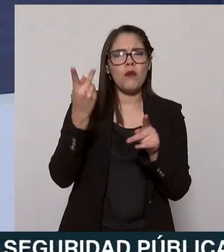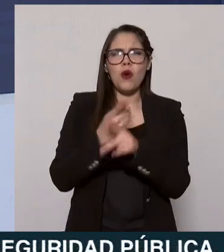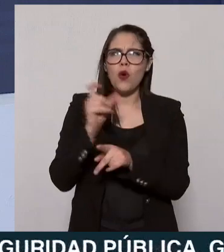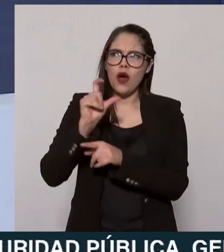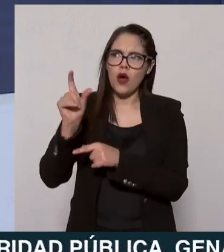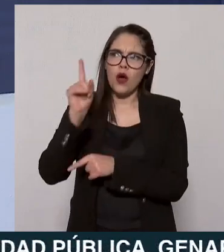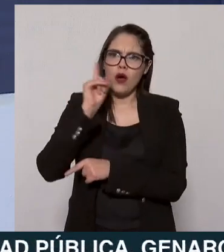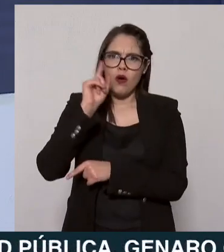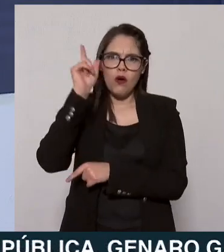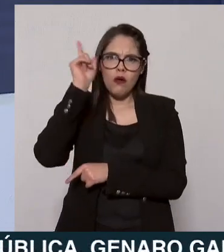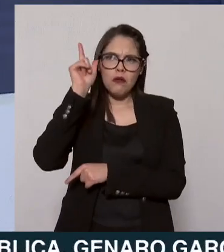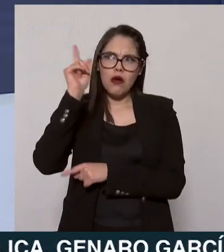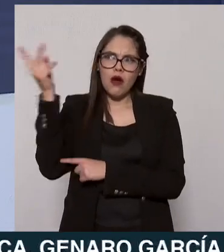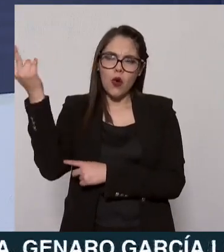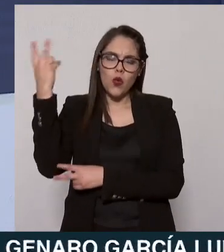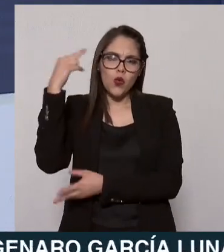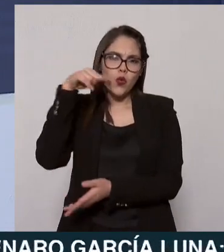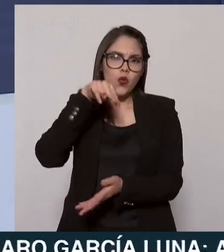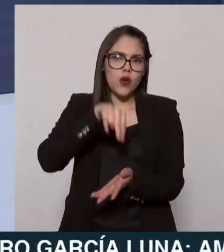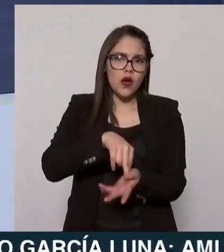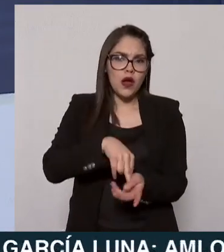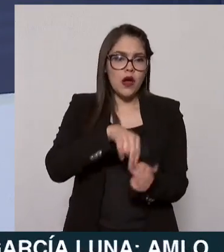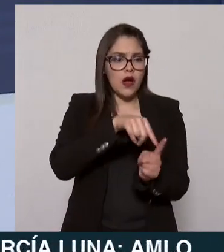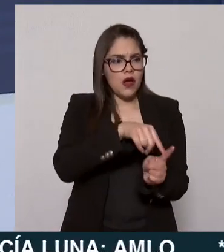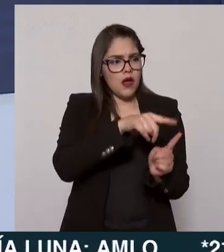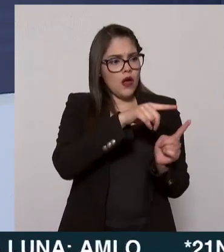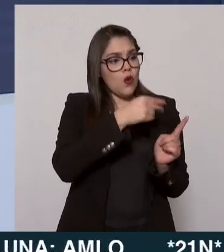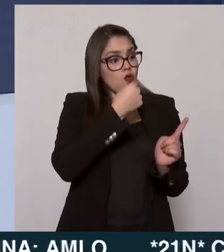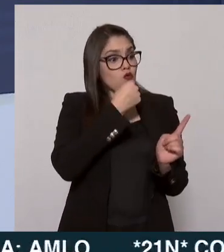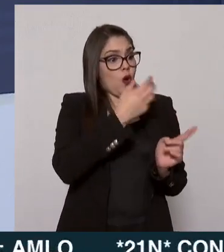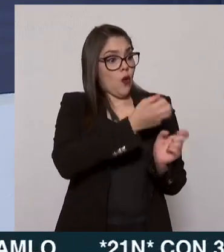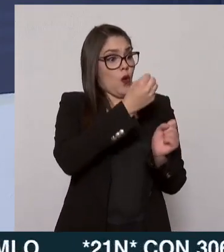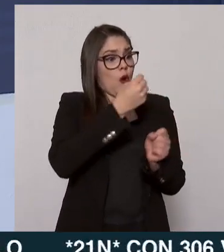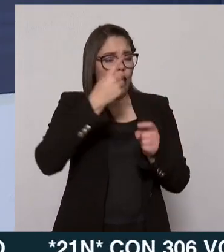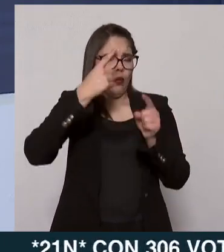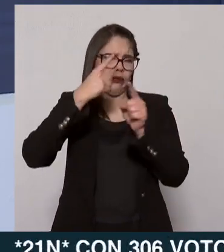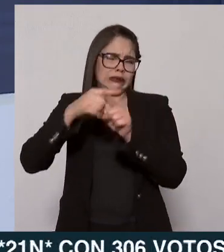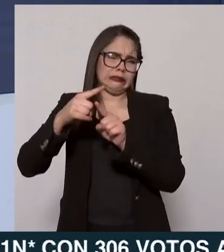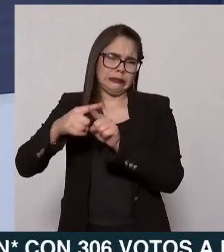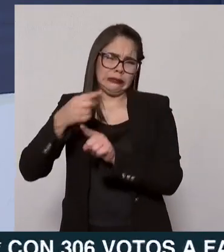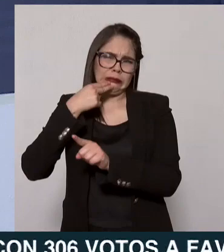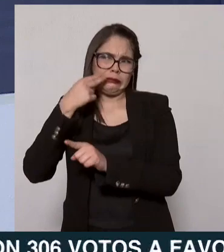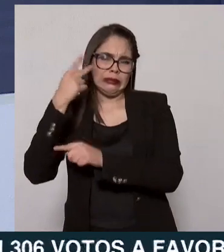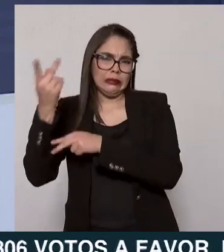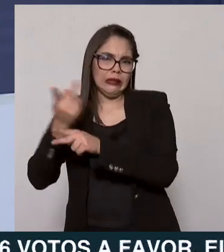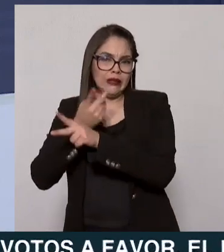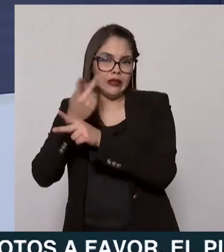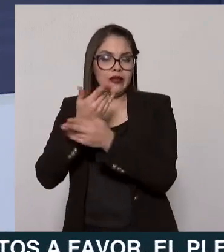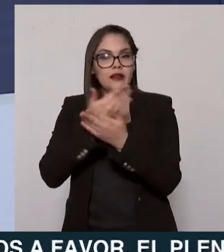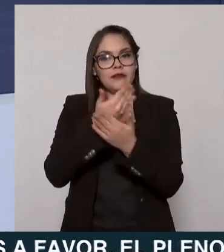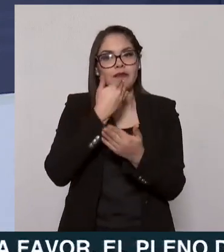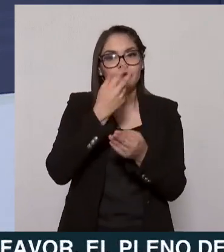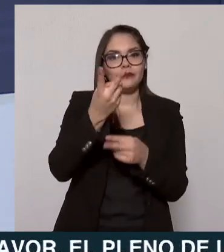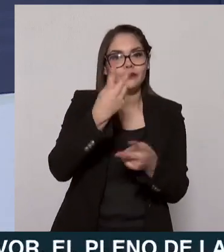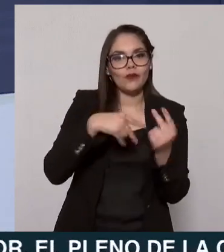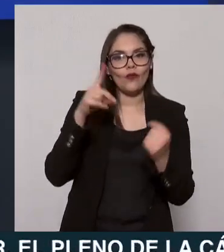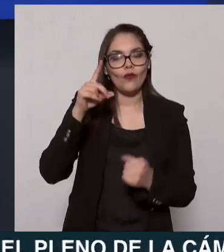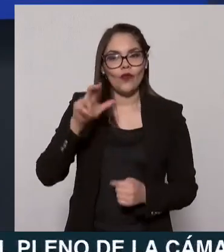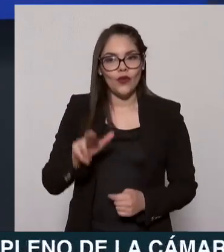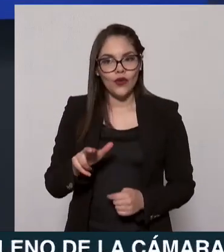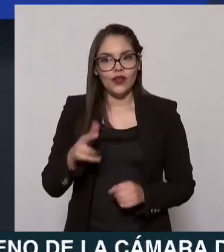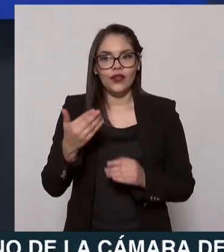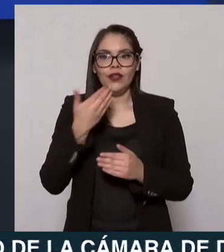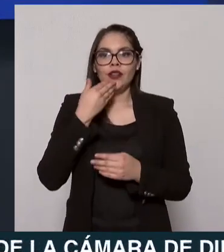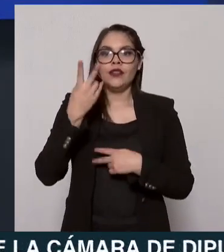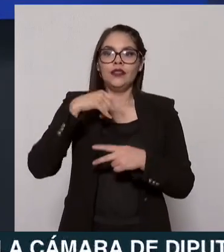Virgen de Guadalupe y el uso de su imagen en diversos momentos de la historia de nuestro país. Bienvenido, doctor Masferrer, bienvenido